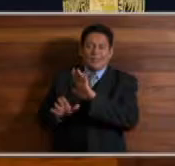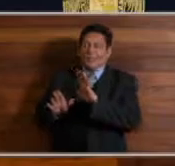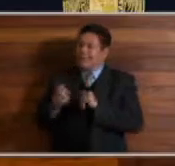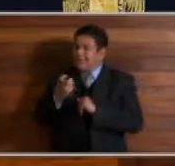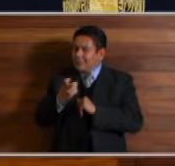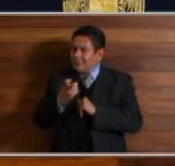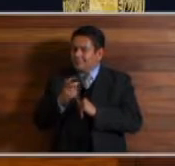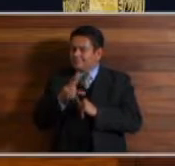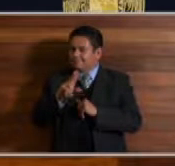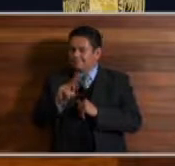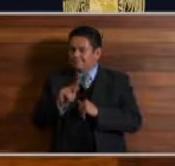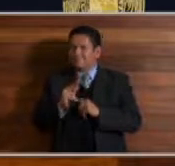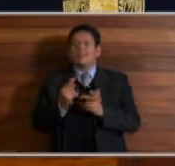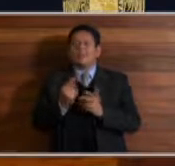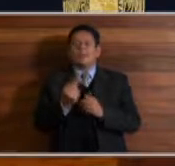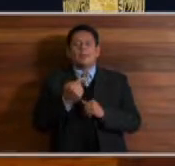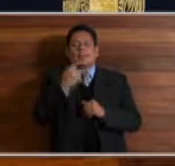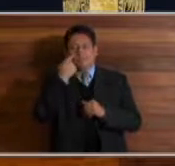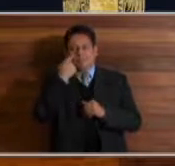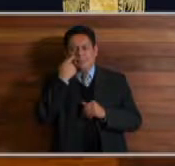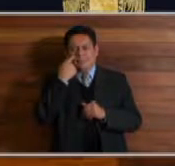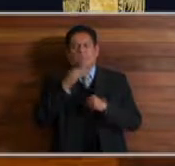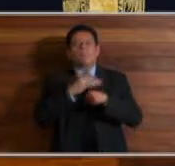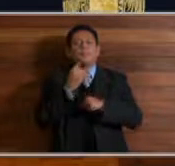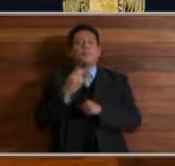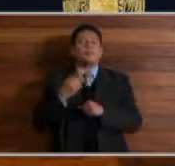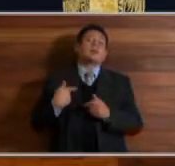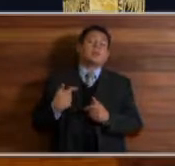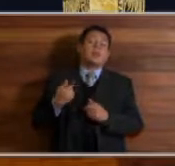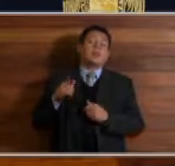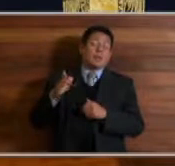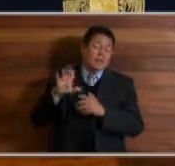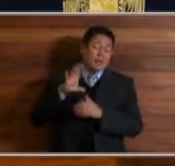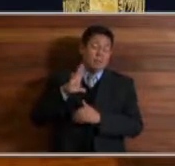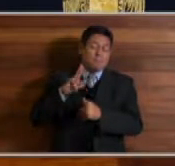es que la Declaración Universal de Derechos Humanos,